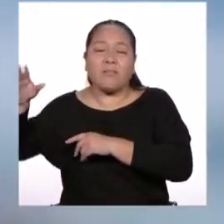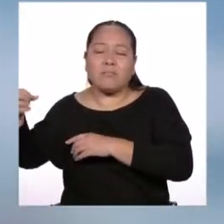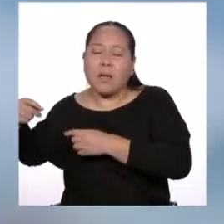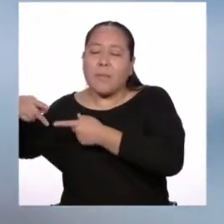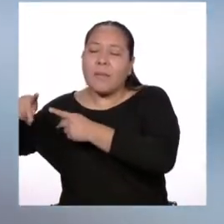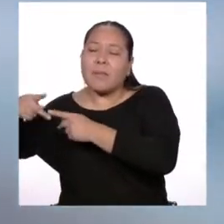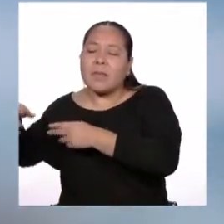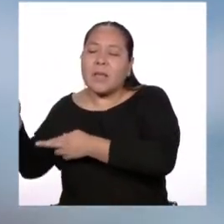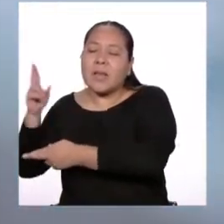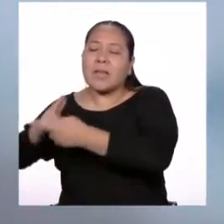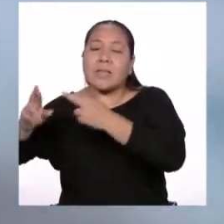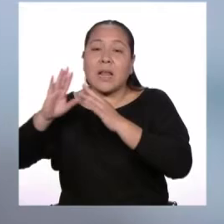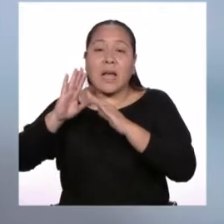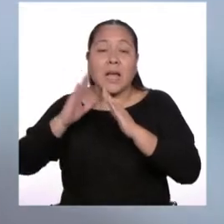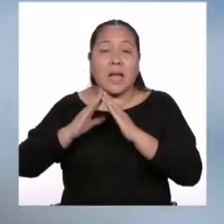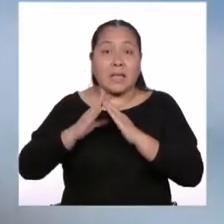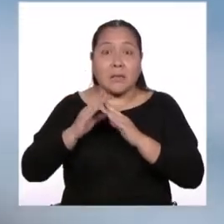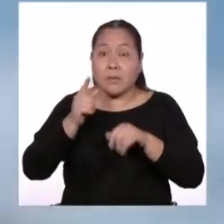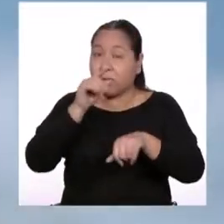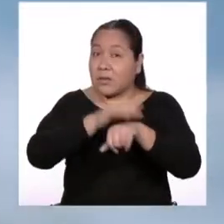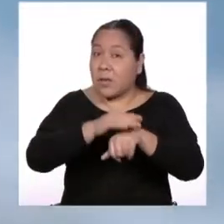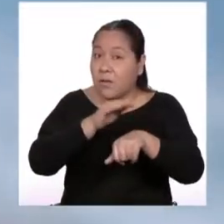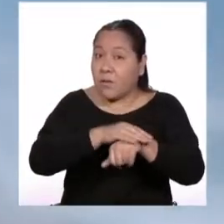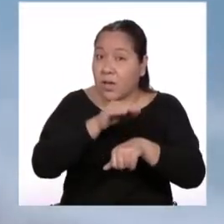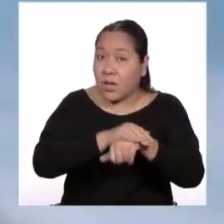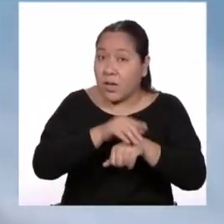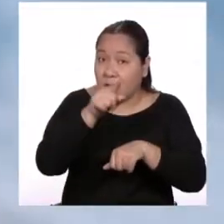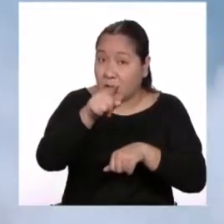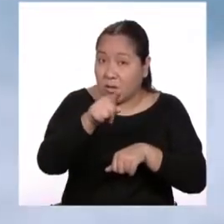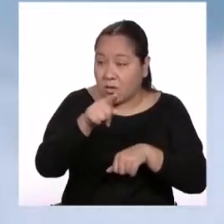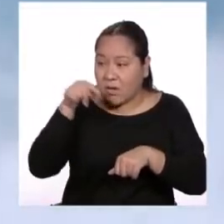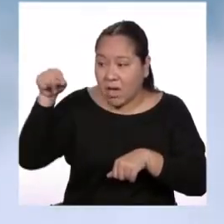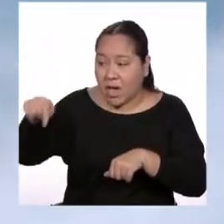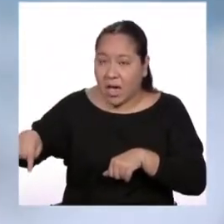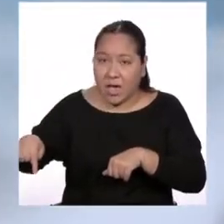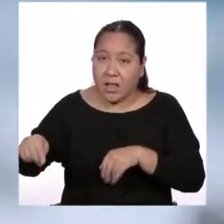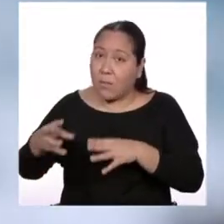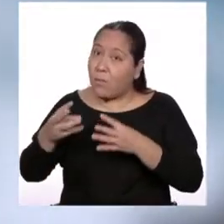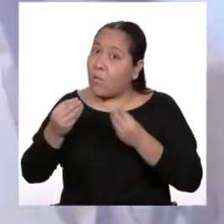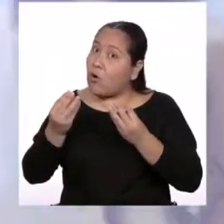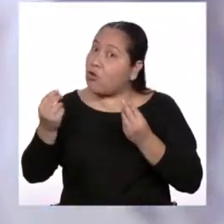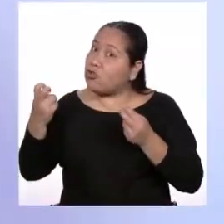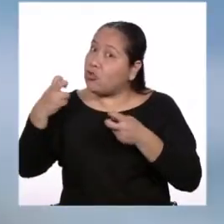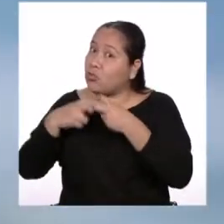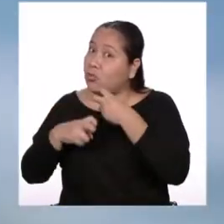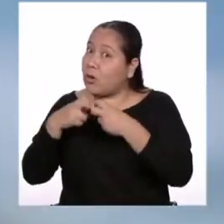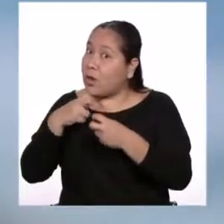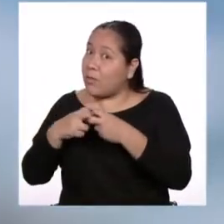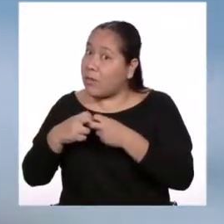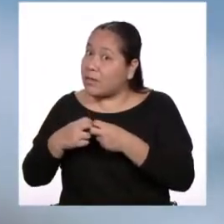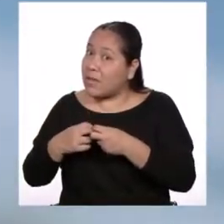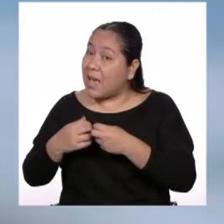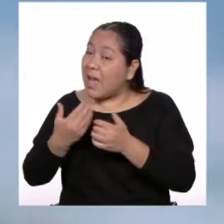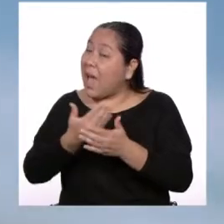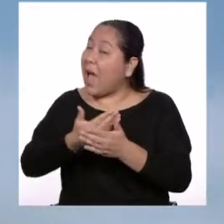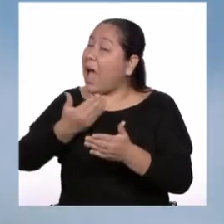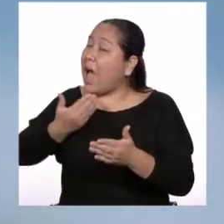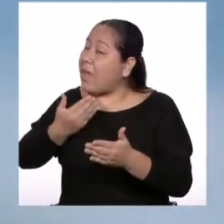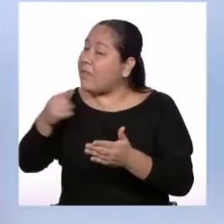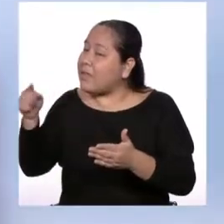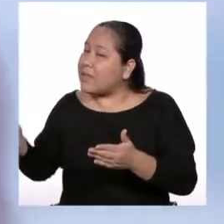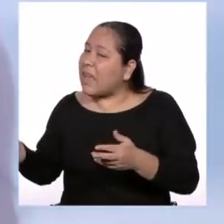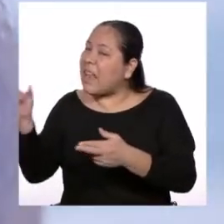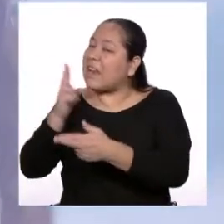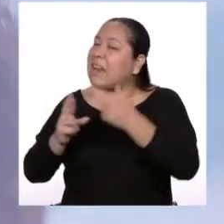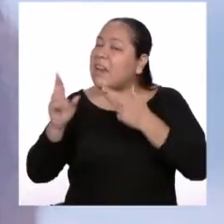te advierto una cosa. Sufrirá múltiples desgracias antes de que pueda nuevamente volver a su